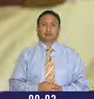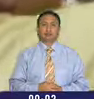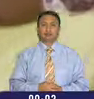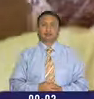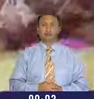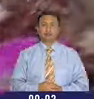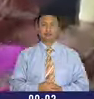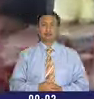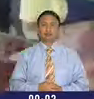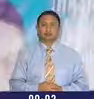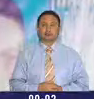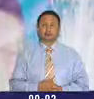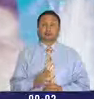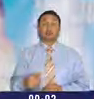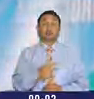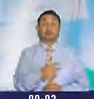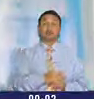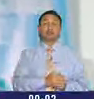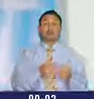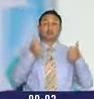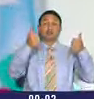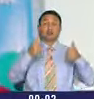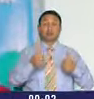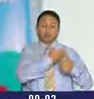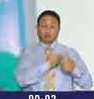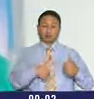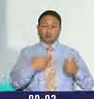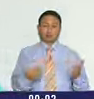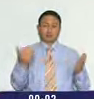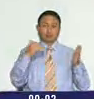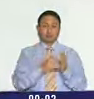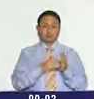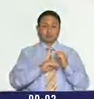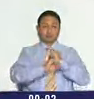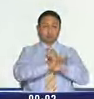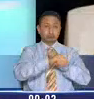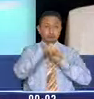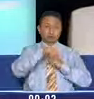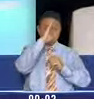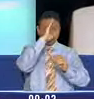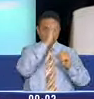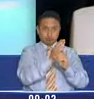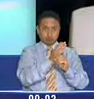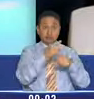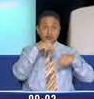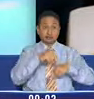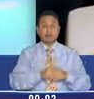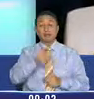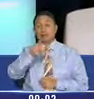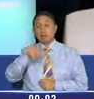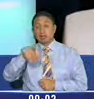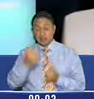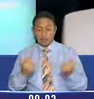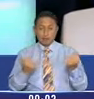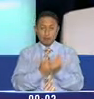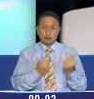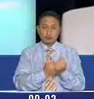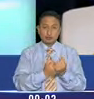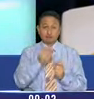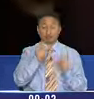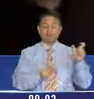Los candidatos a la presidencia nuevamente realizaron sus recorridos, que tienen como finalidad la aceptación y la acogida de